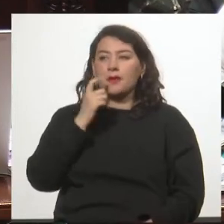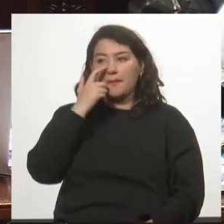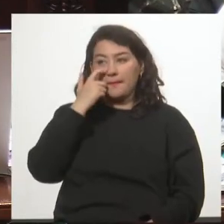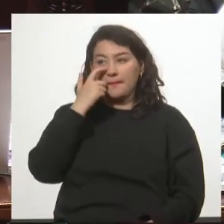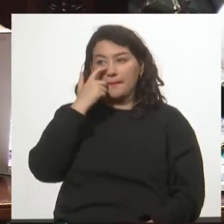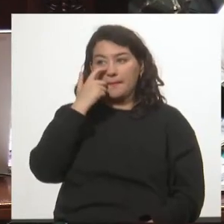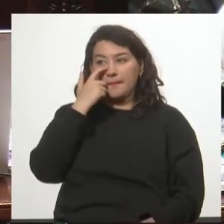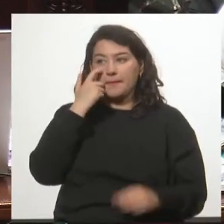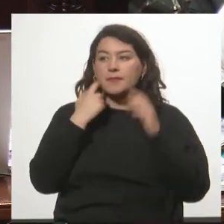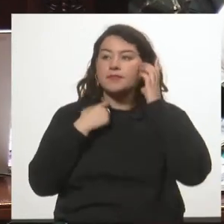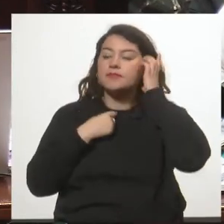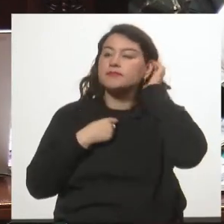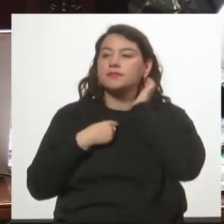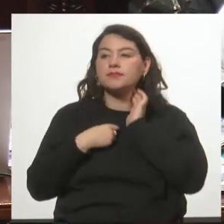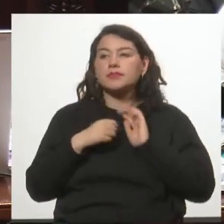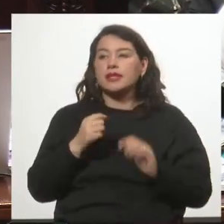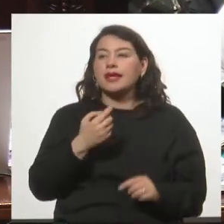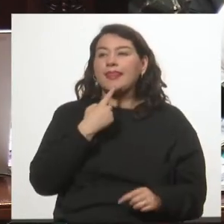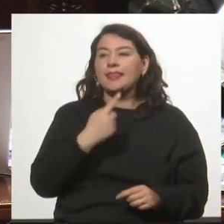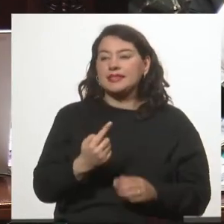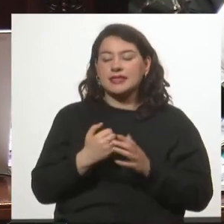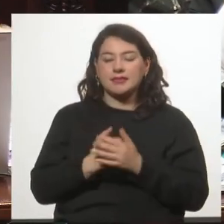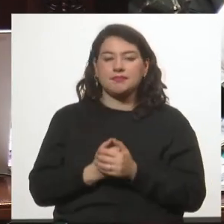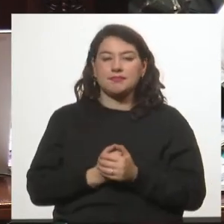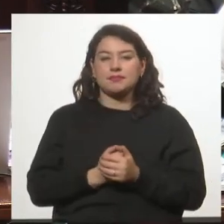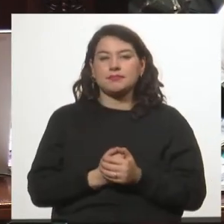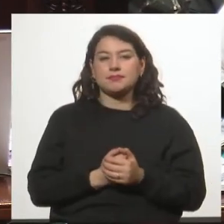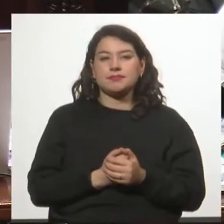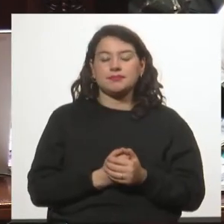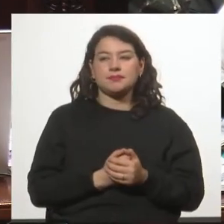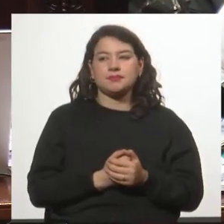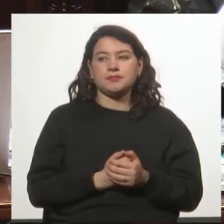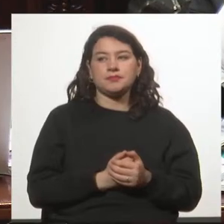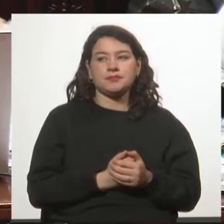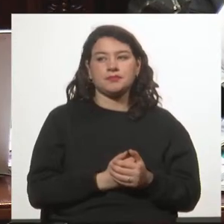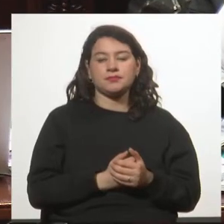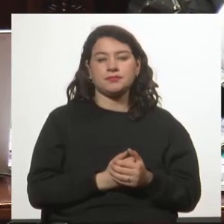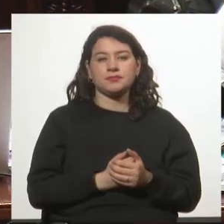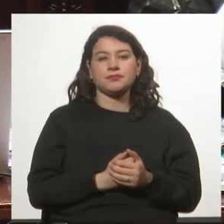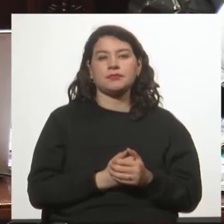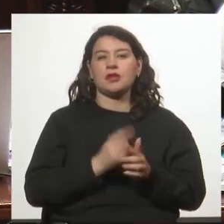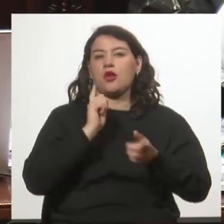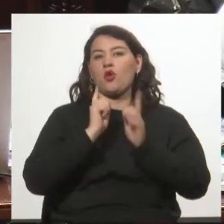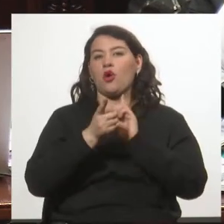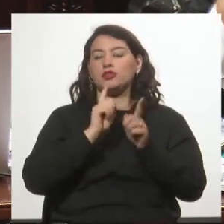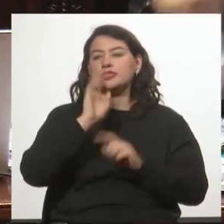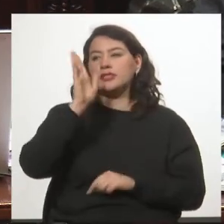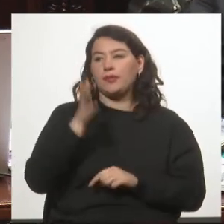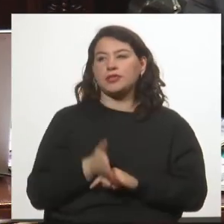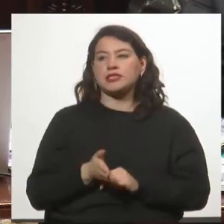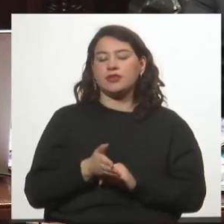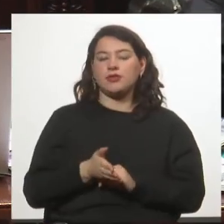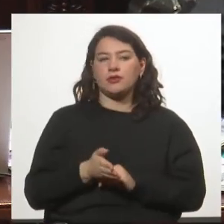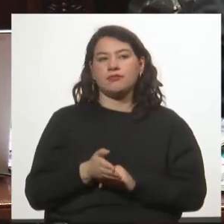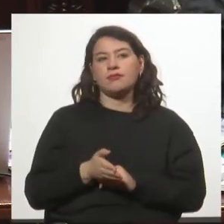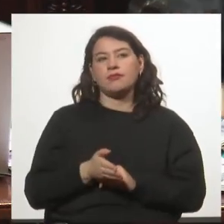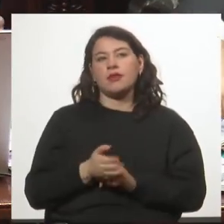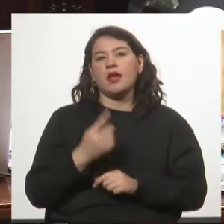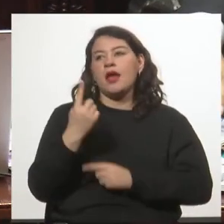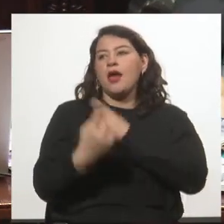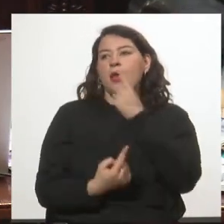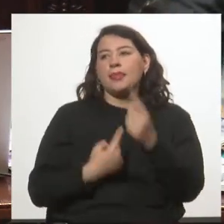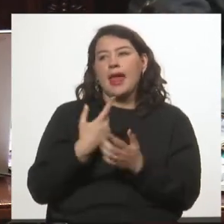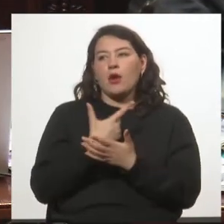cuando señala que aproximadamente el 11 por ciento de algunas